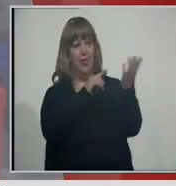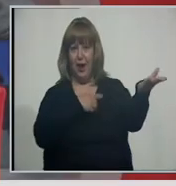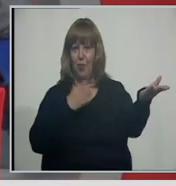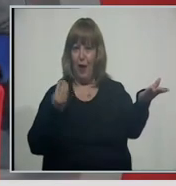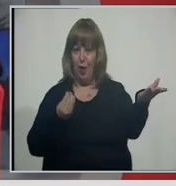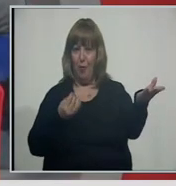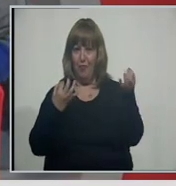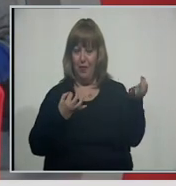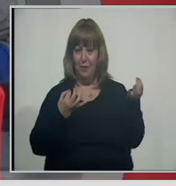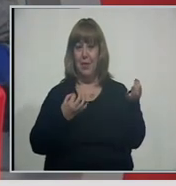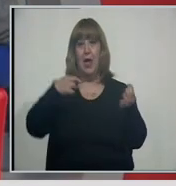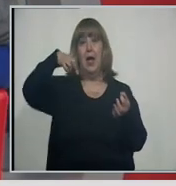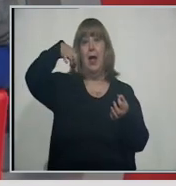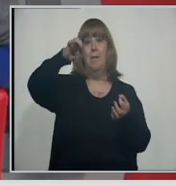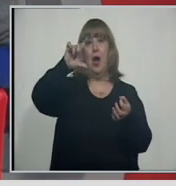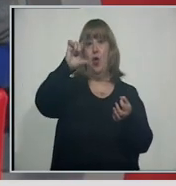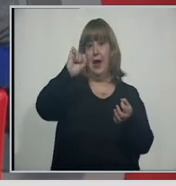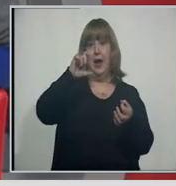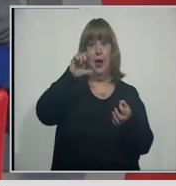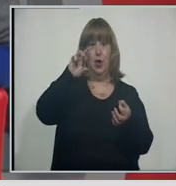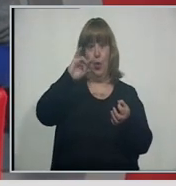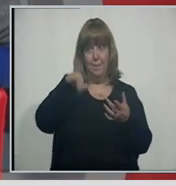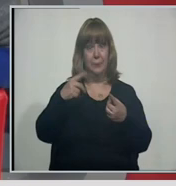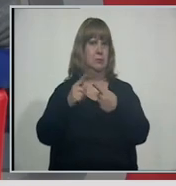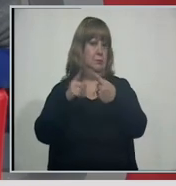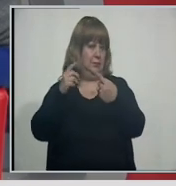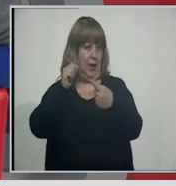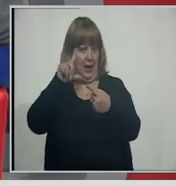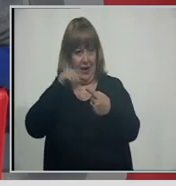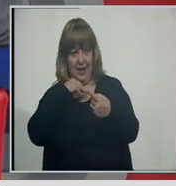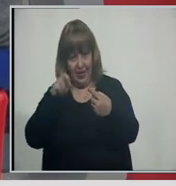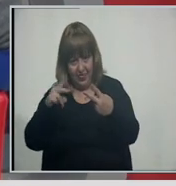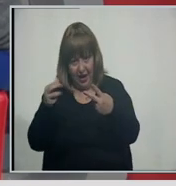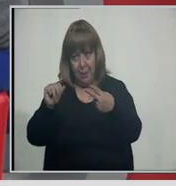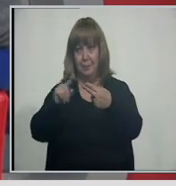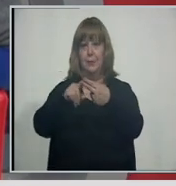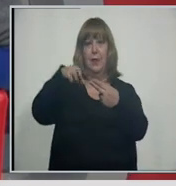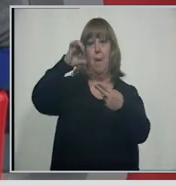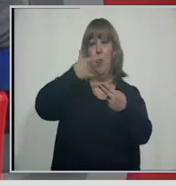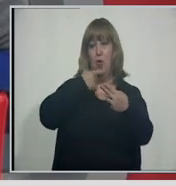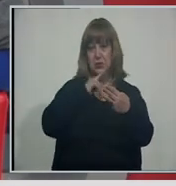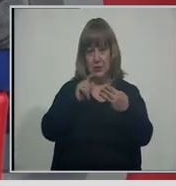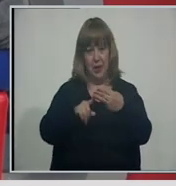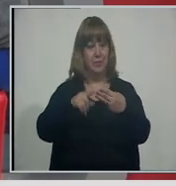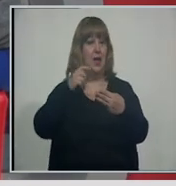para olé con vosotros es decir 28 patricia elena roger alejandra radano man acosta